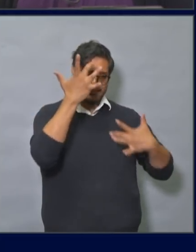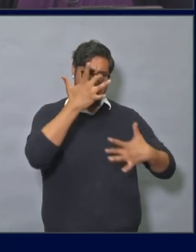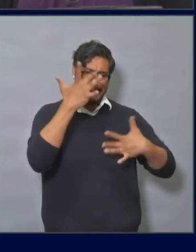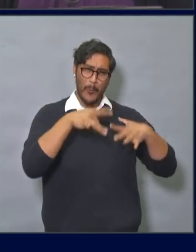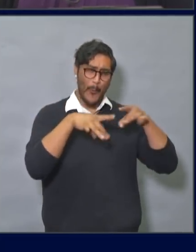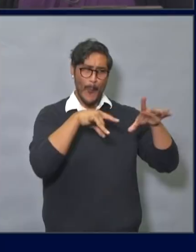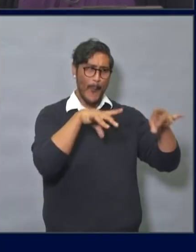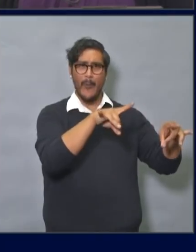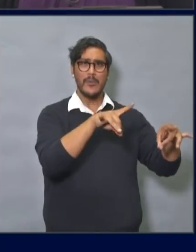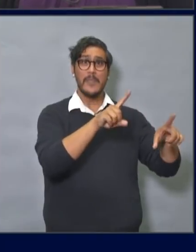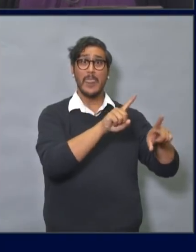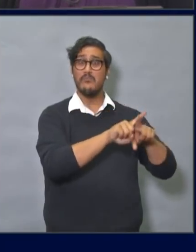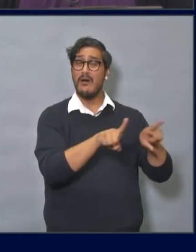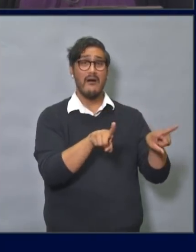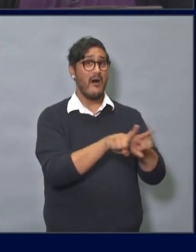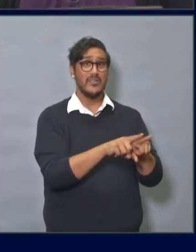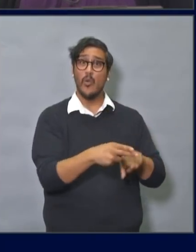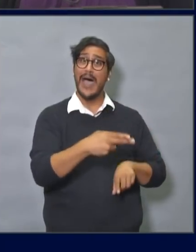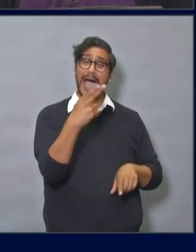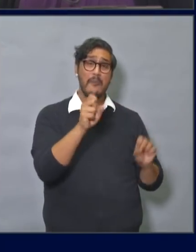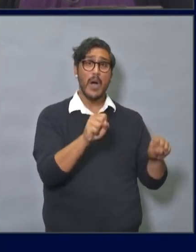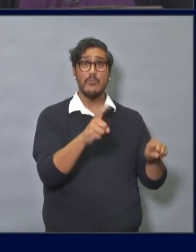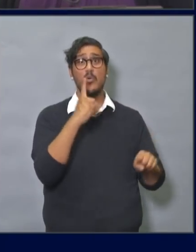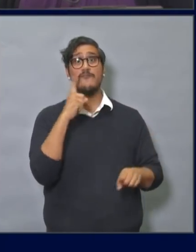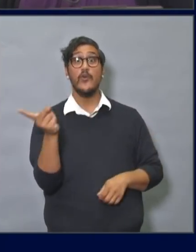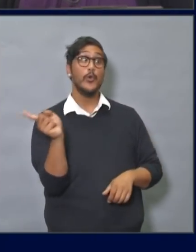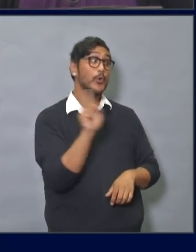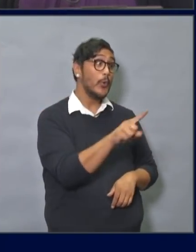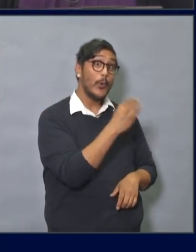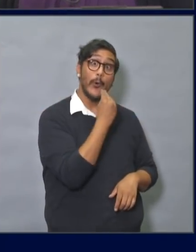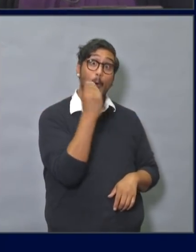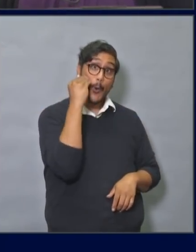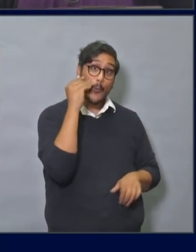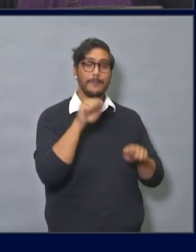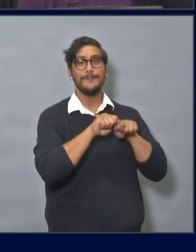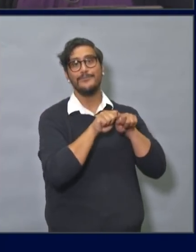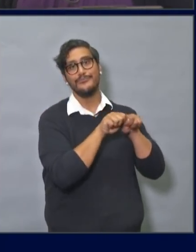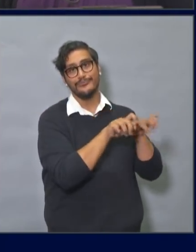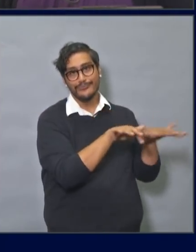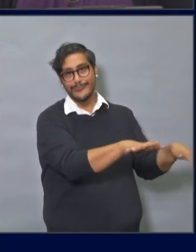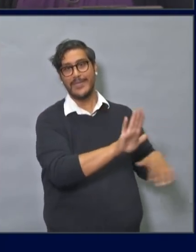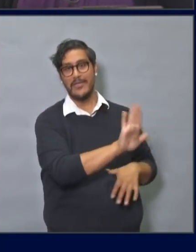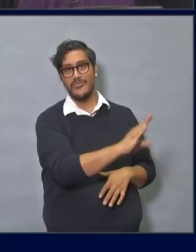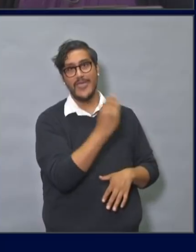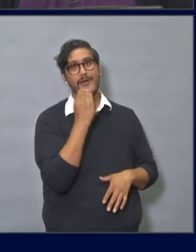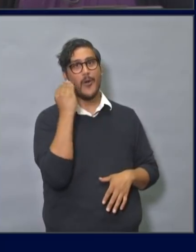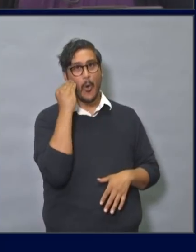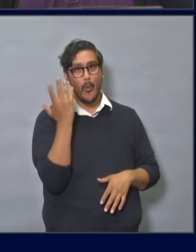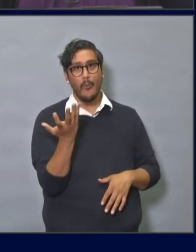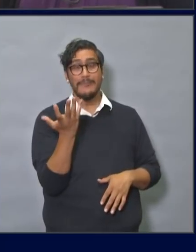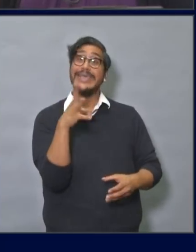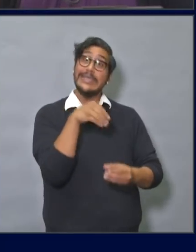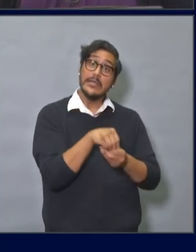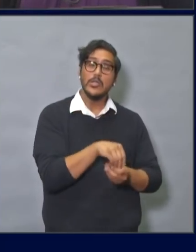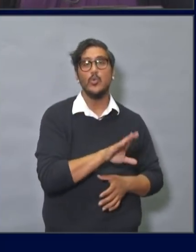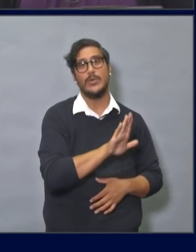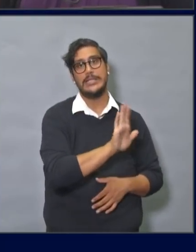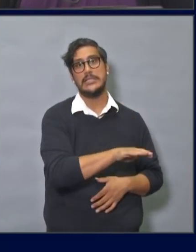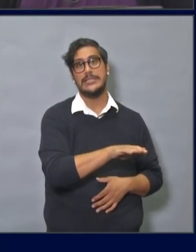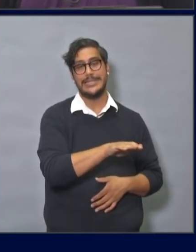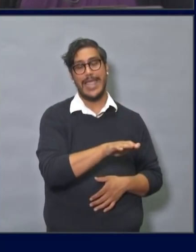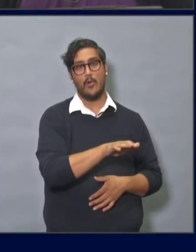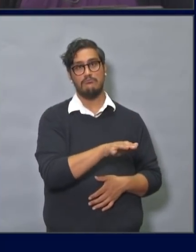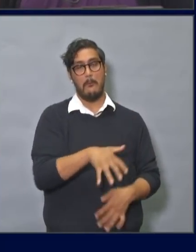también tienen más probabilidades de llevar el virus a sus familiares, incluidos sus parejas embarazadas. Next